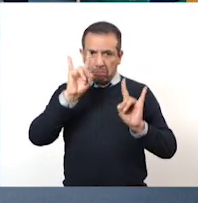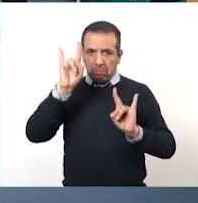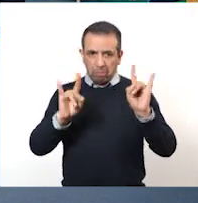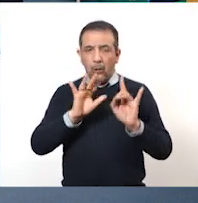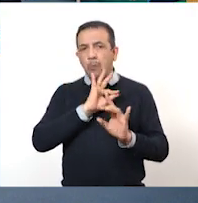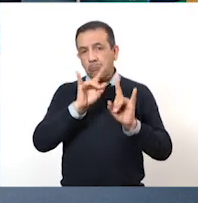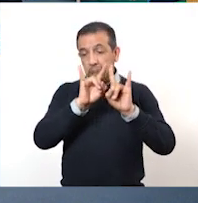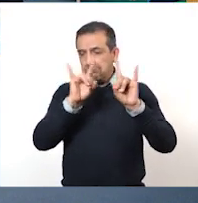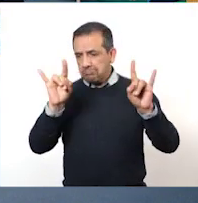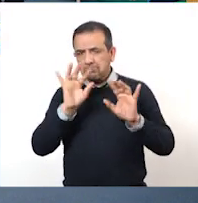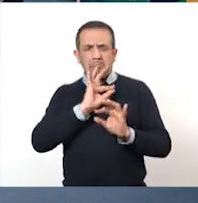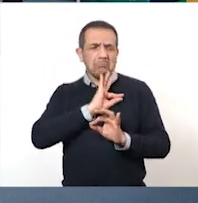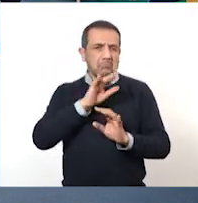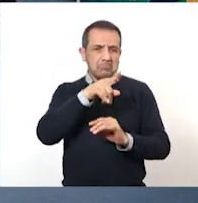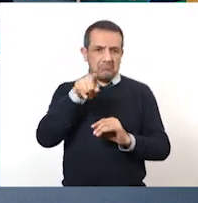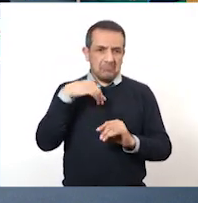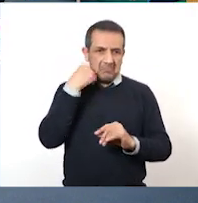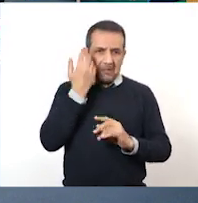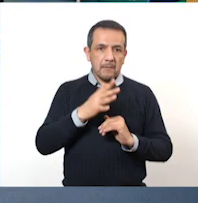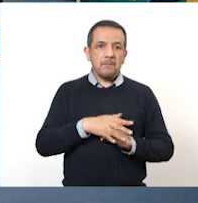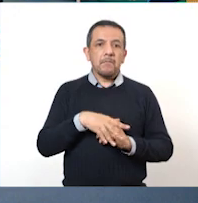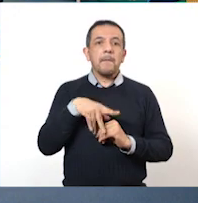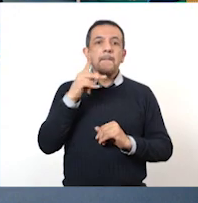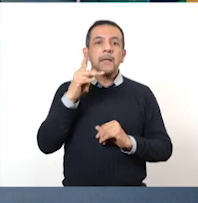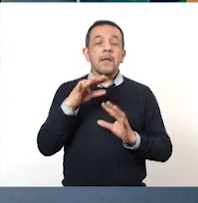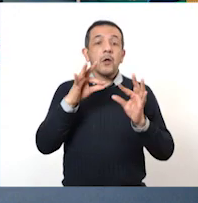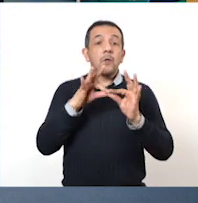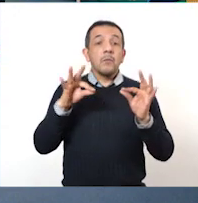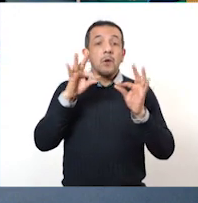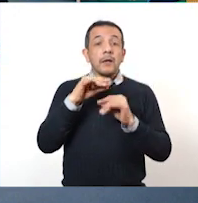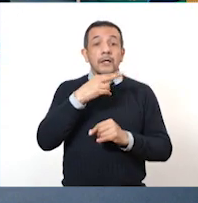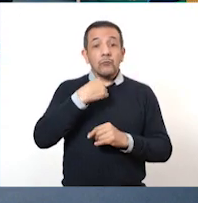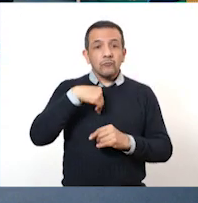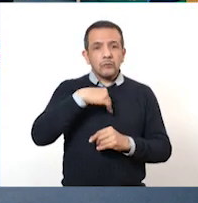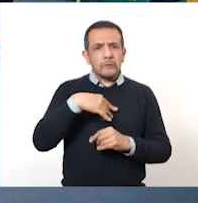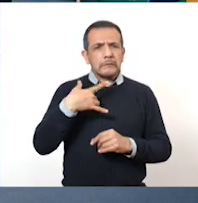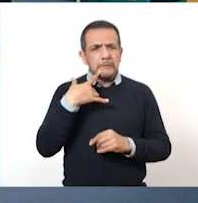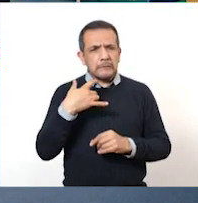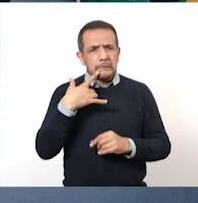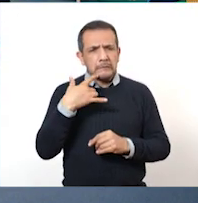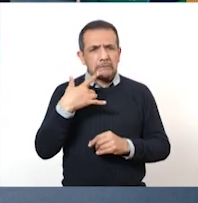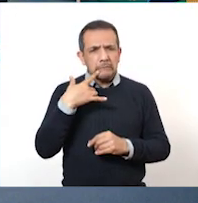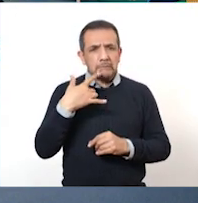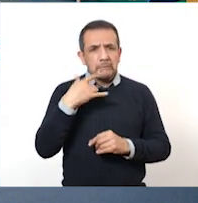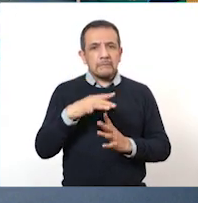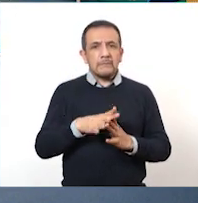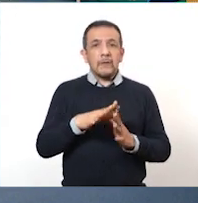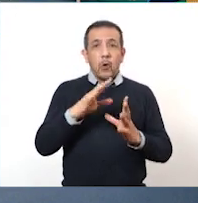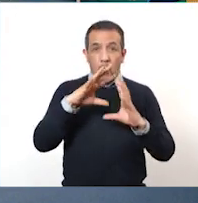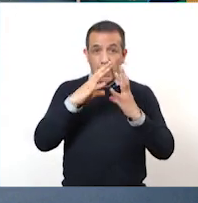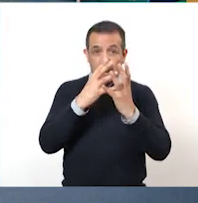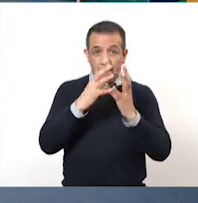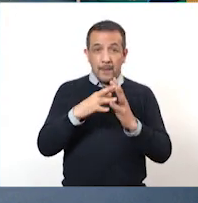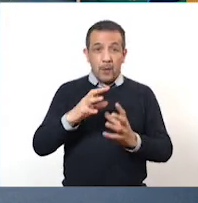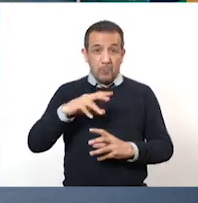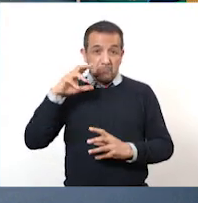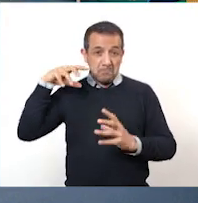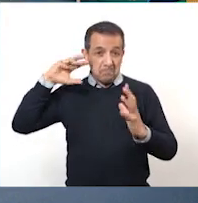los números, pero la intención es que vamos a intentar golpear los números con la